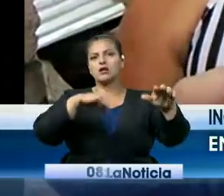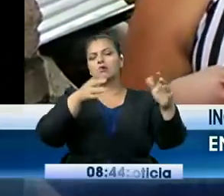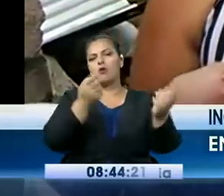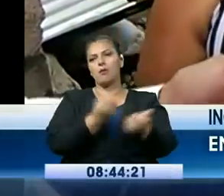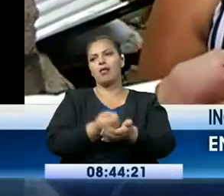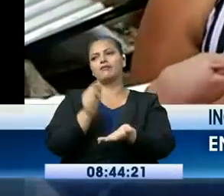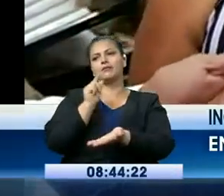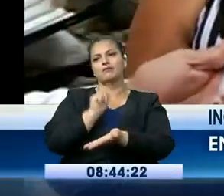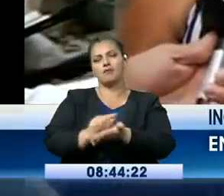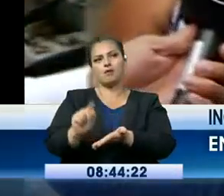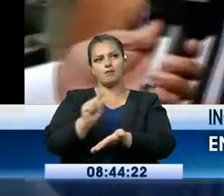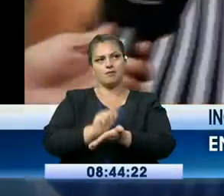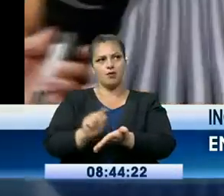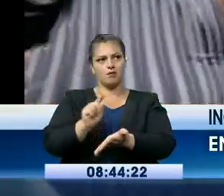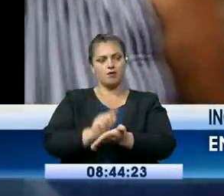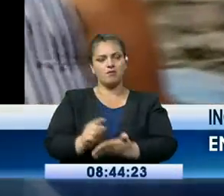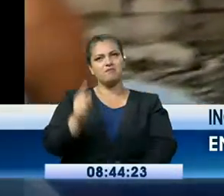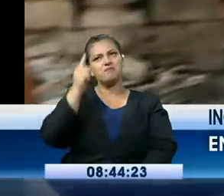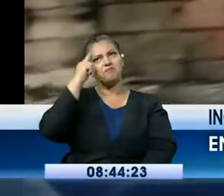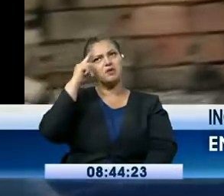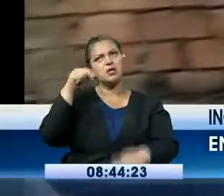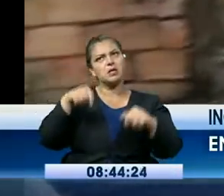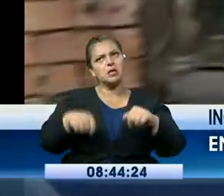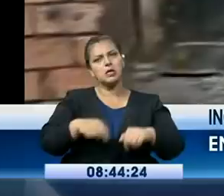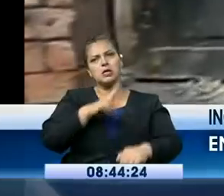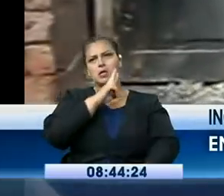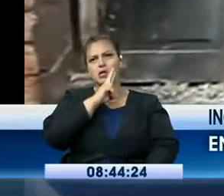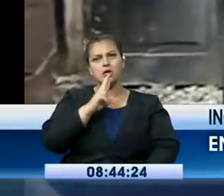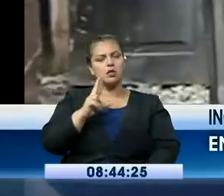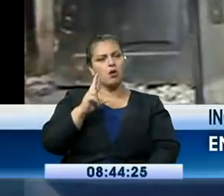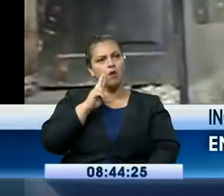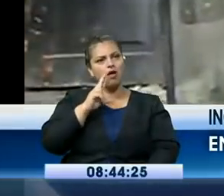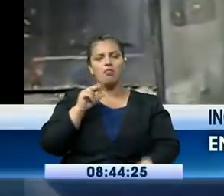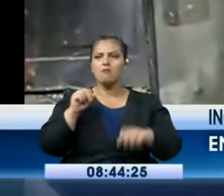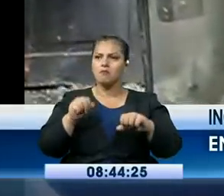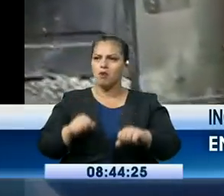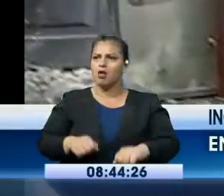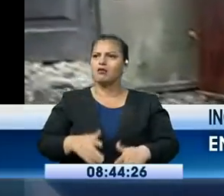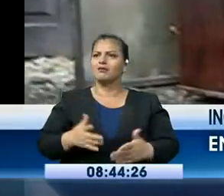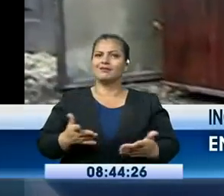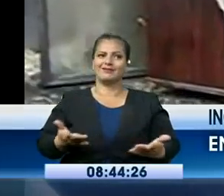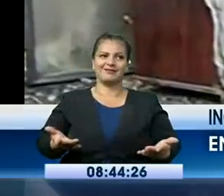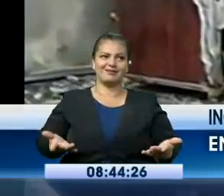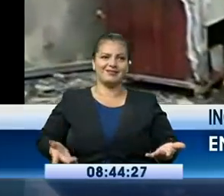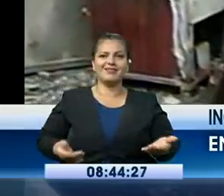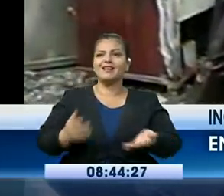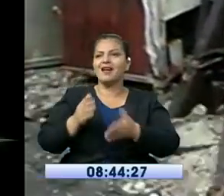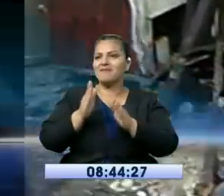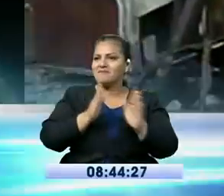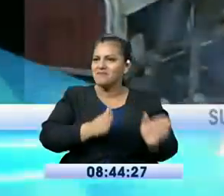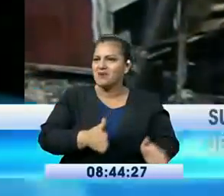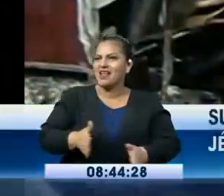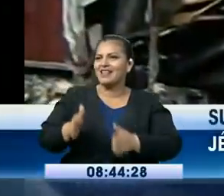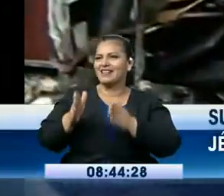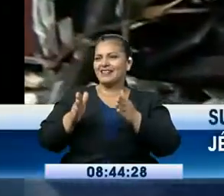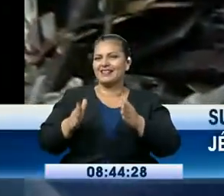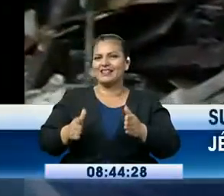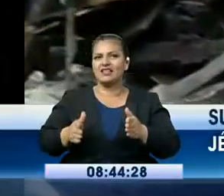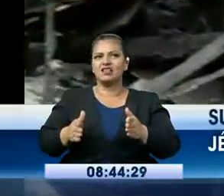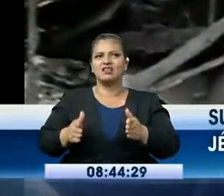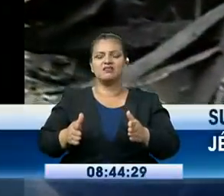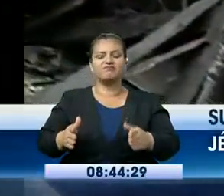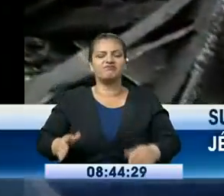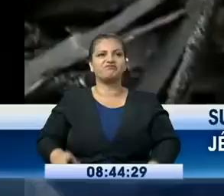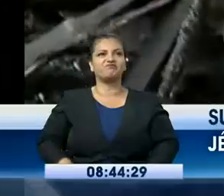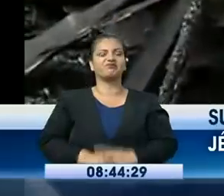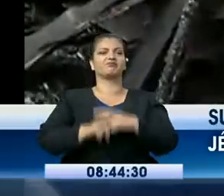ahí afuera de la casa la llama destrozaron todo completamente todo cama ropa todo todo se